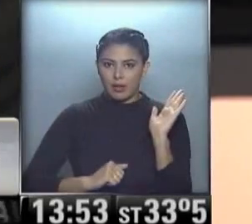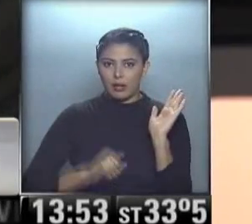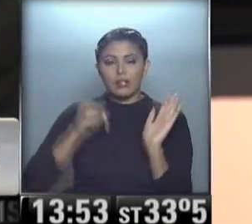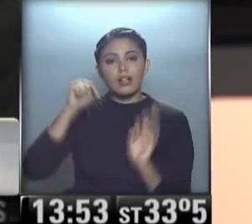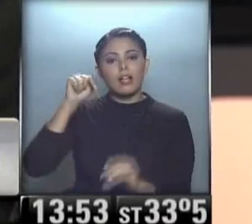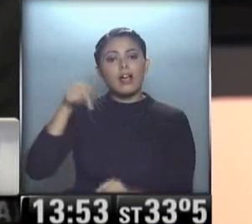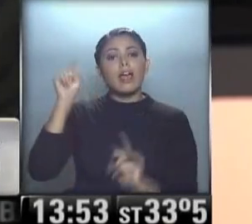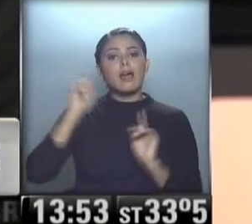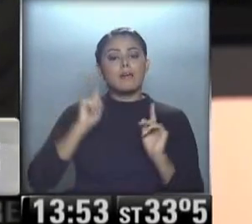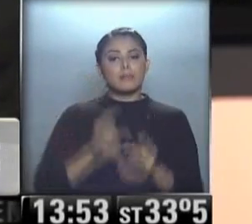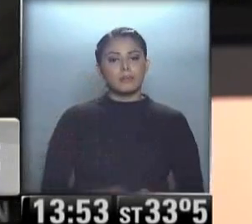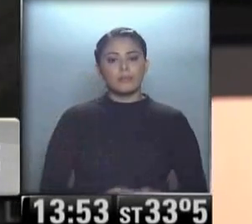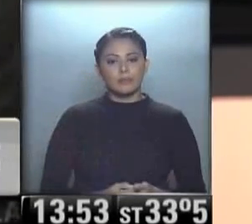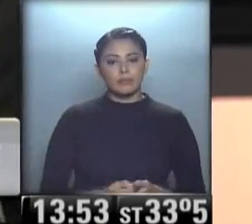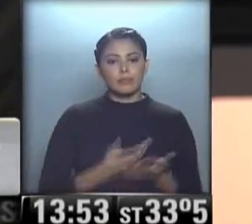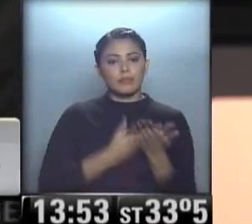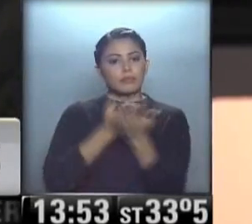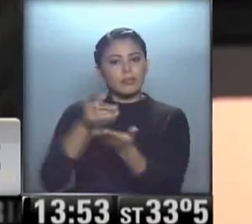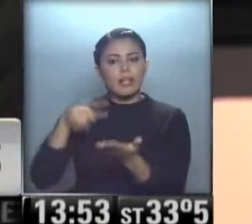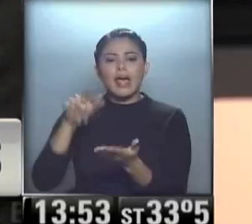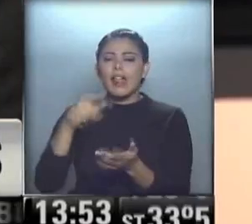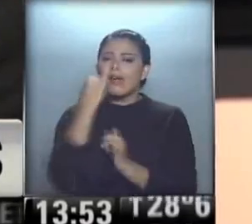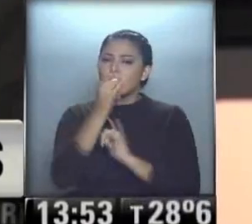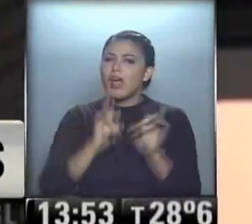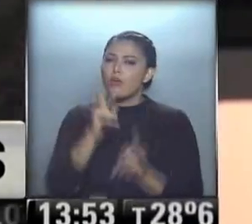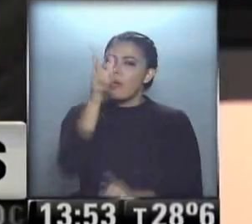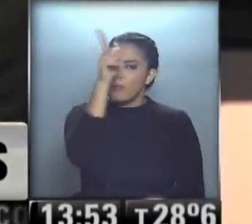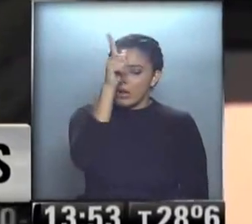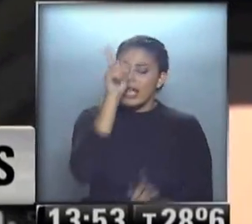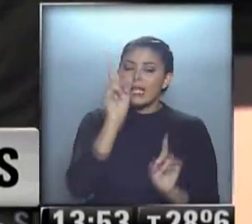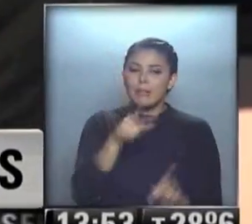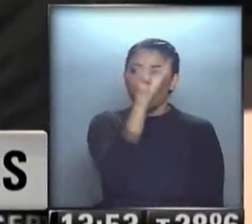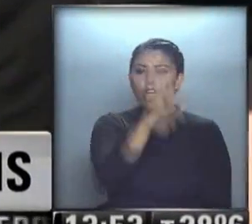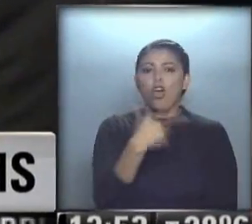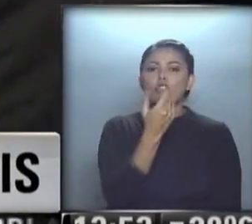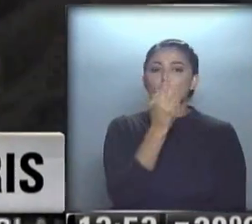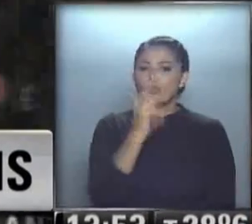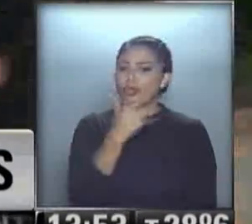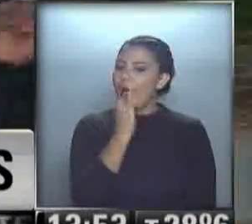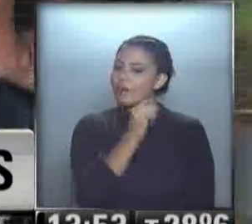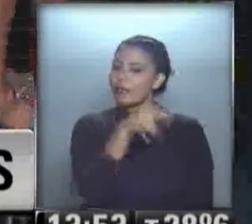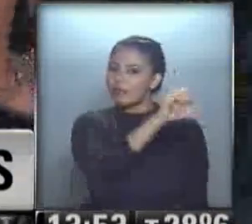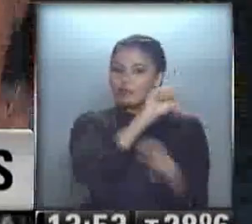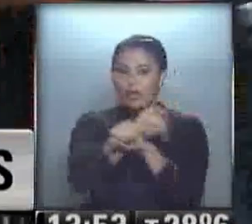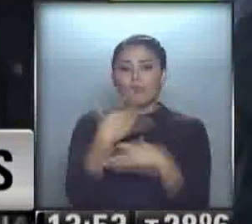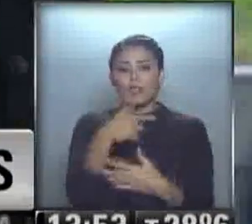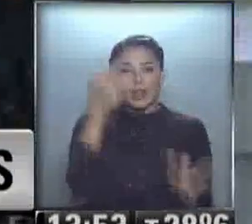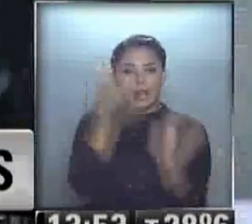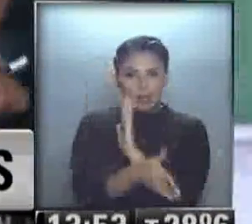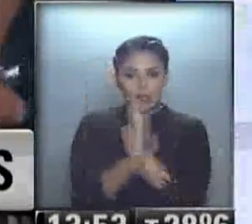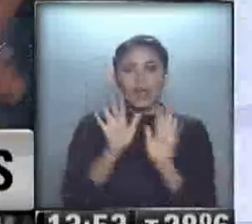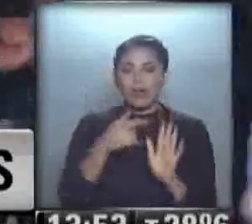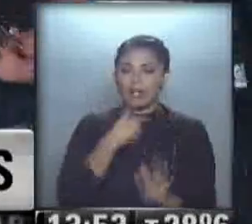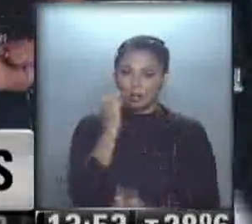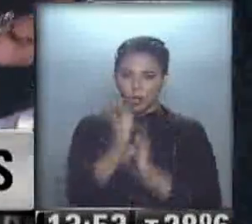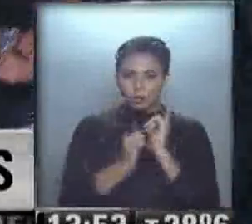él le pasaron este este delito el fiscal ya habló de alguna policía incluso a zis ya le habían avisado que lo iban a detener y por eso logró escapar Ahora les quiero